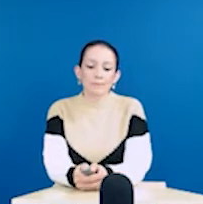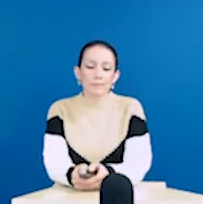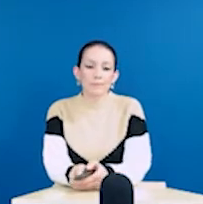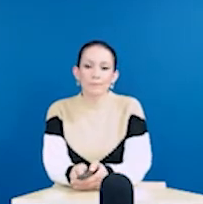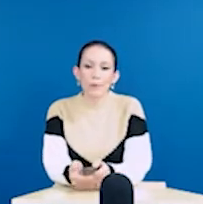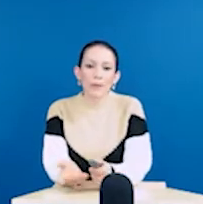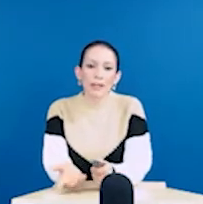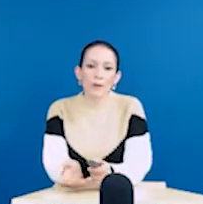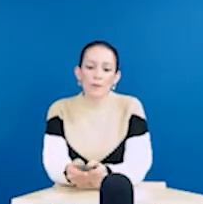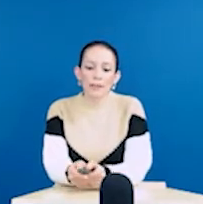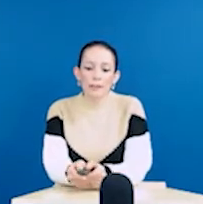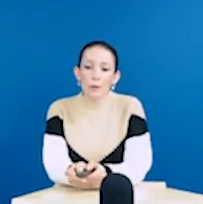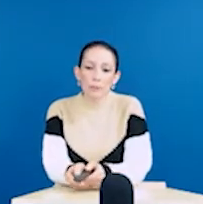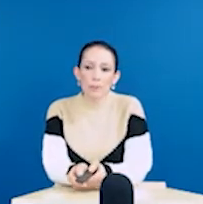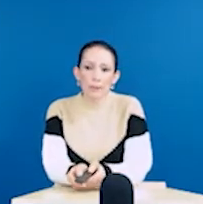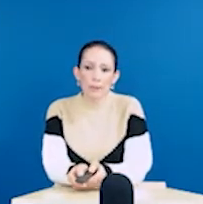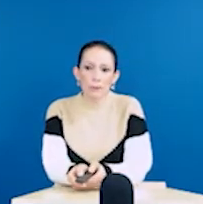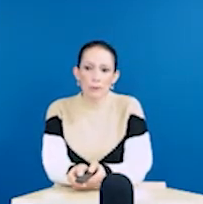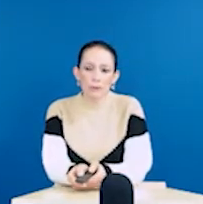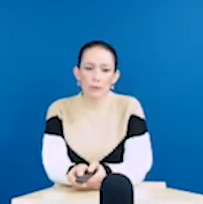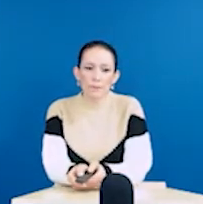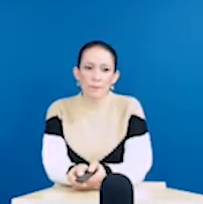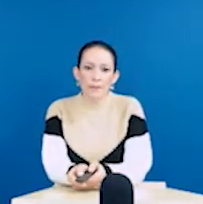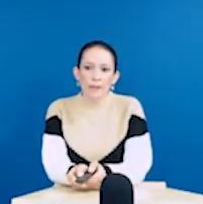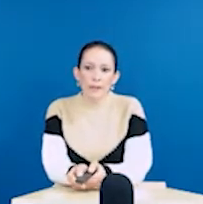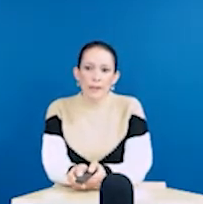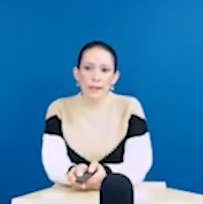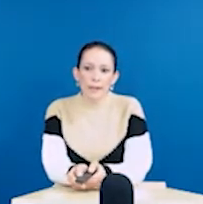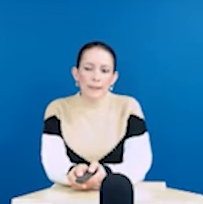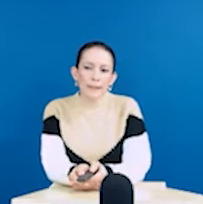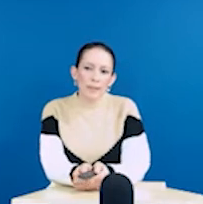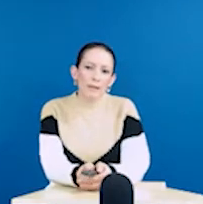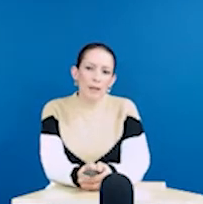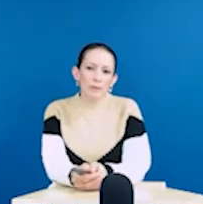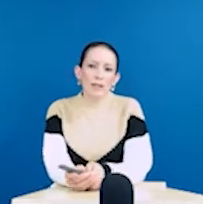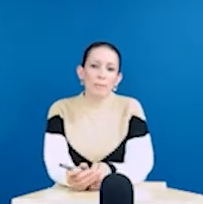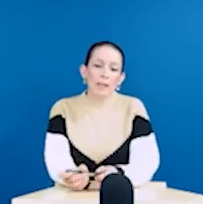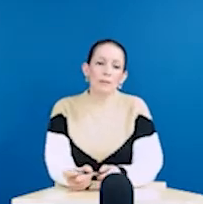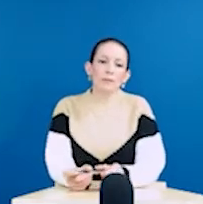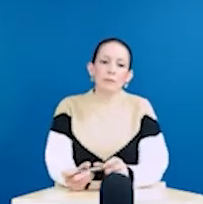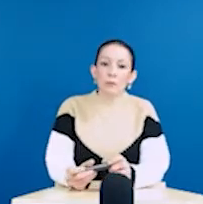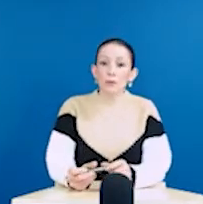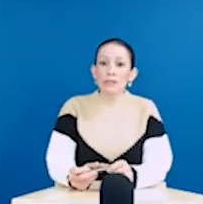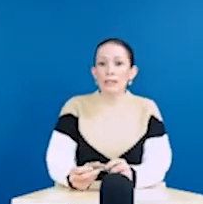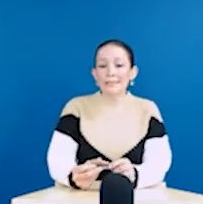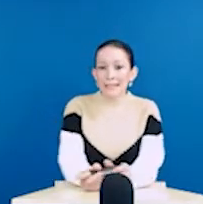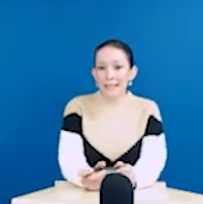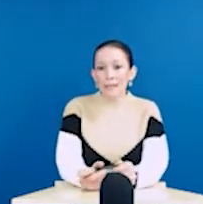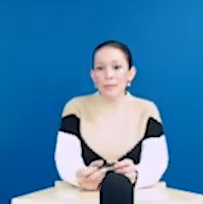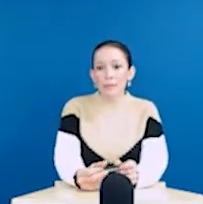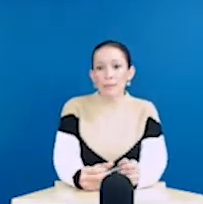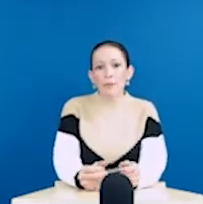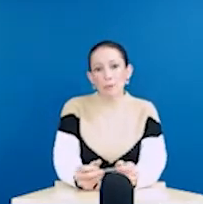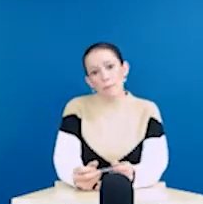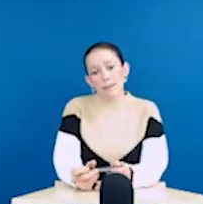todo no tenga un fin óptimo para nosotros. También hablamos del peso. Nosotros en la sala